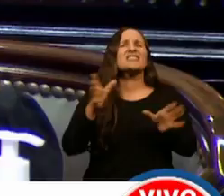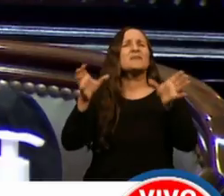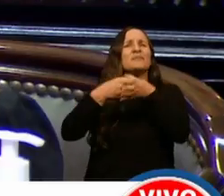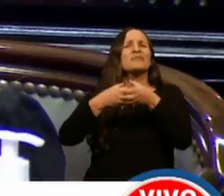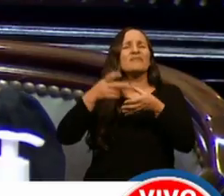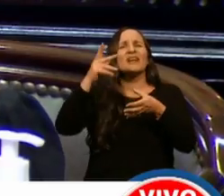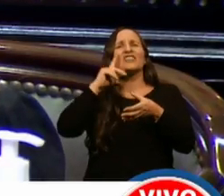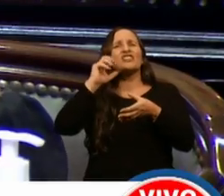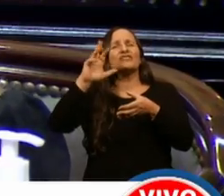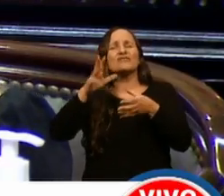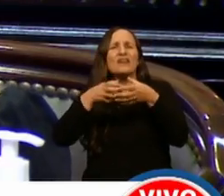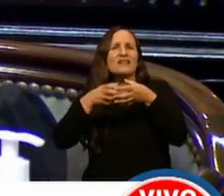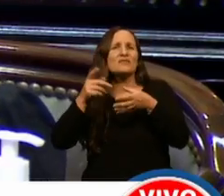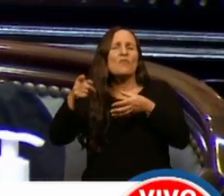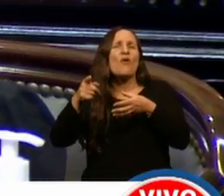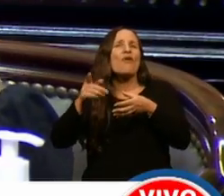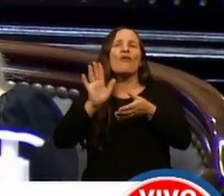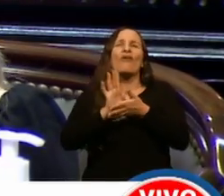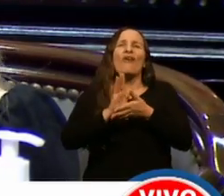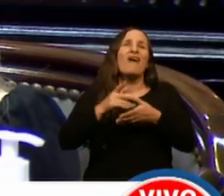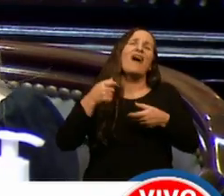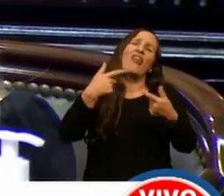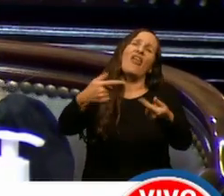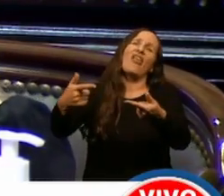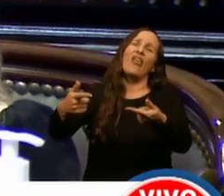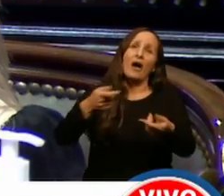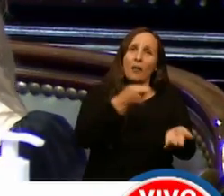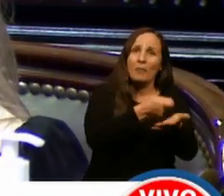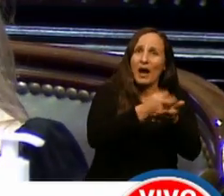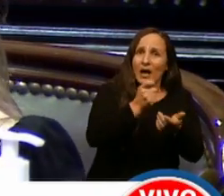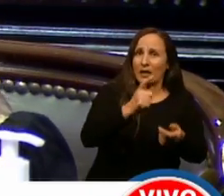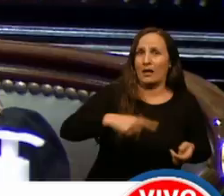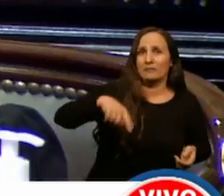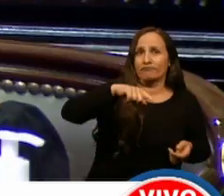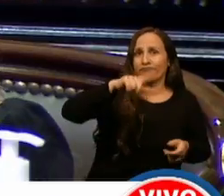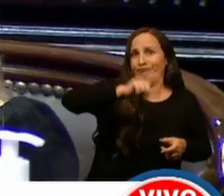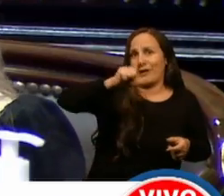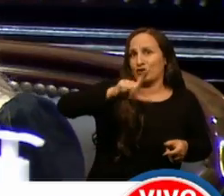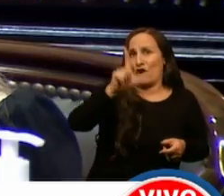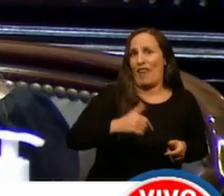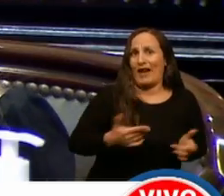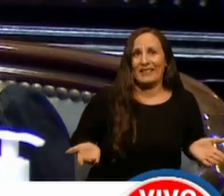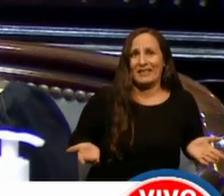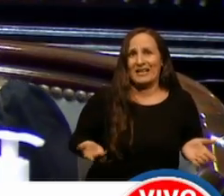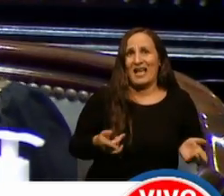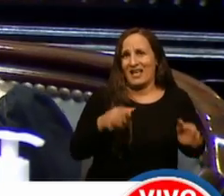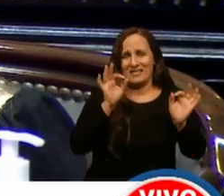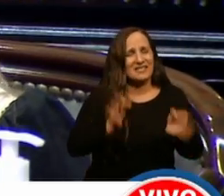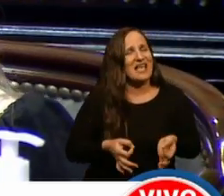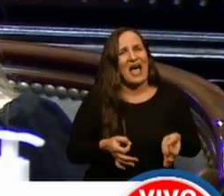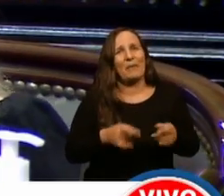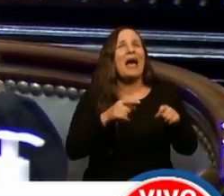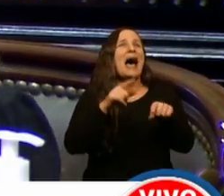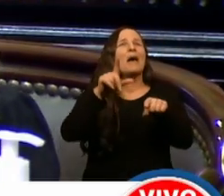históricamente la pagamos todos los argentinos y saben muy bien que lo barato sale caro muy caro y es tan sencillo y lineal como